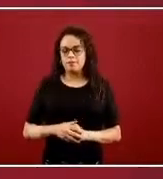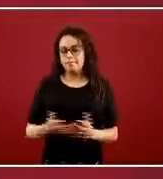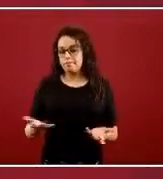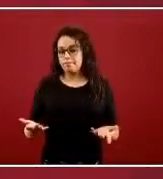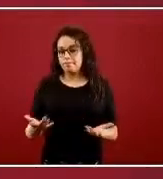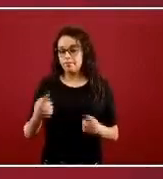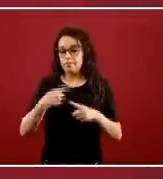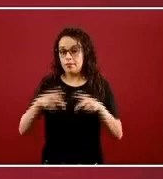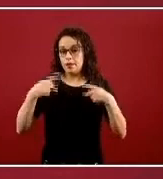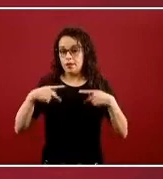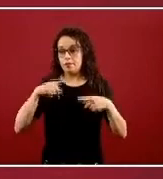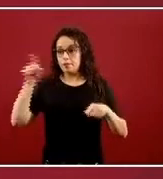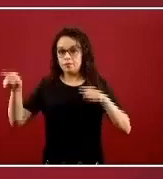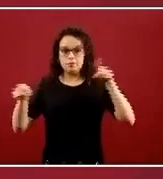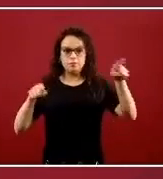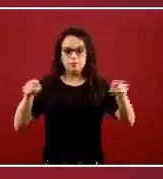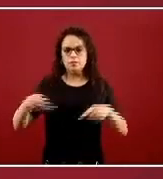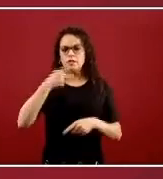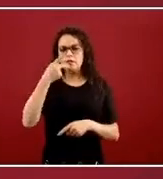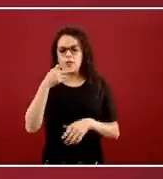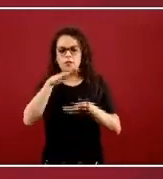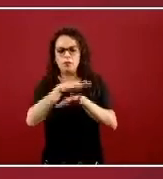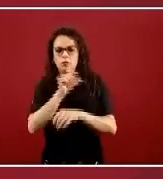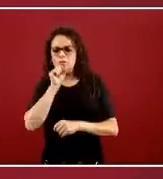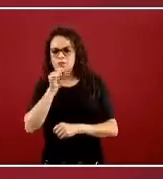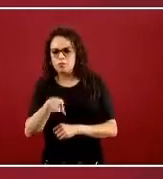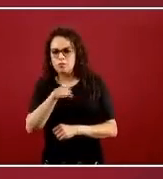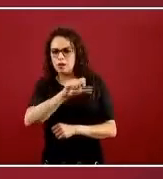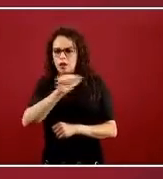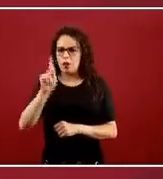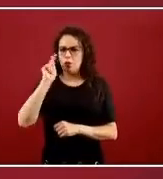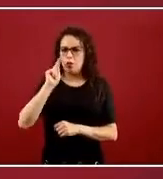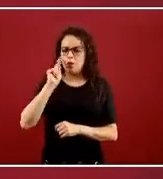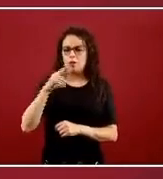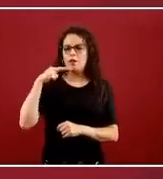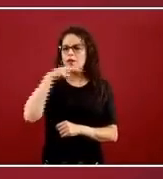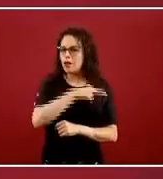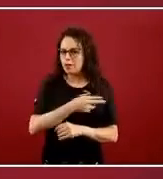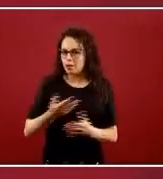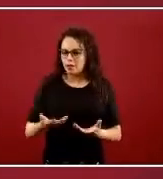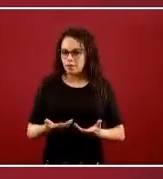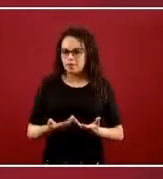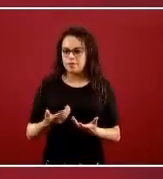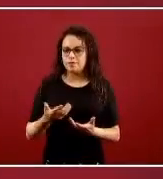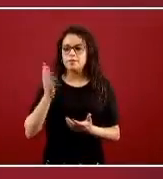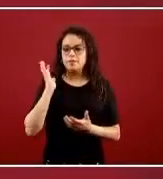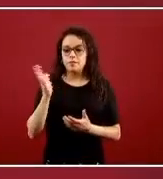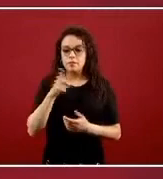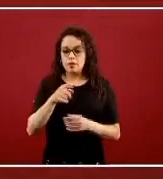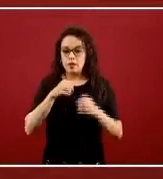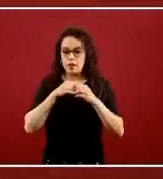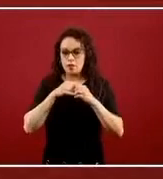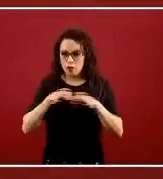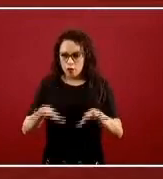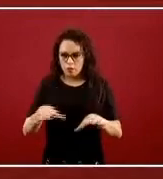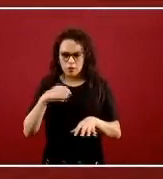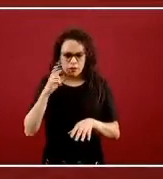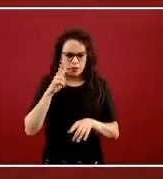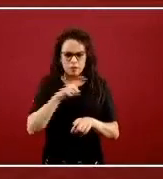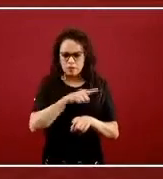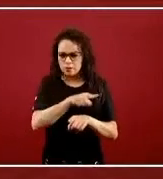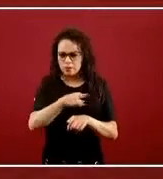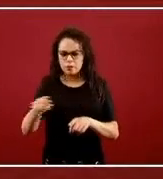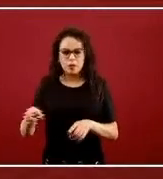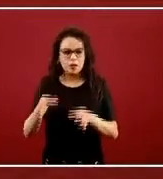pruebas rápidas y se invocan información que hemos verificado que no es correcta. Les pongo